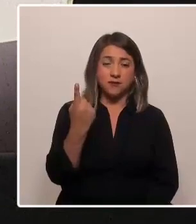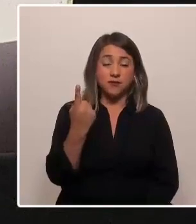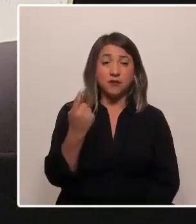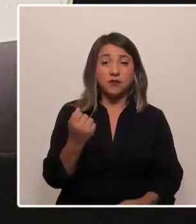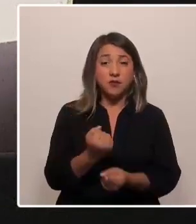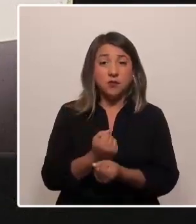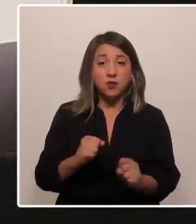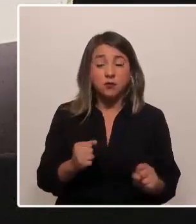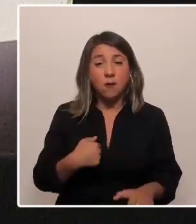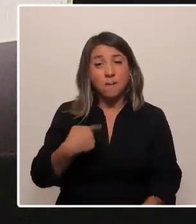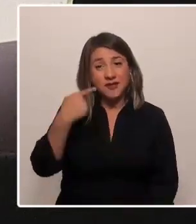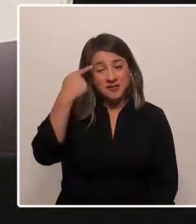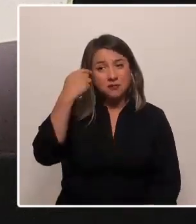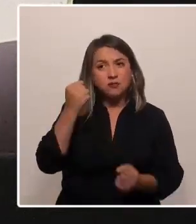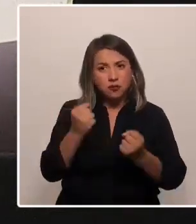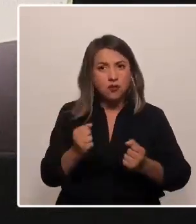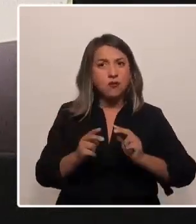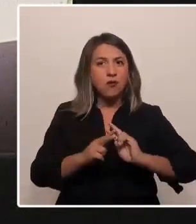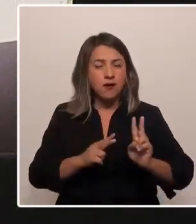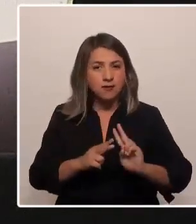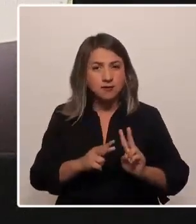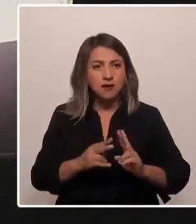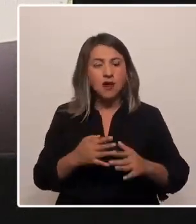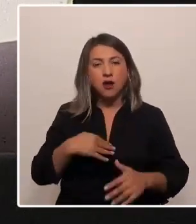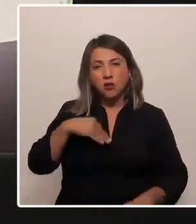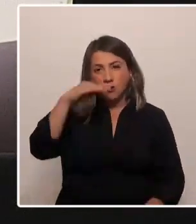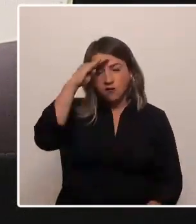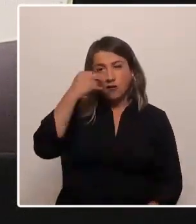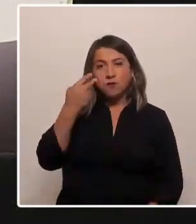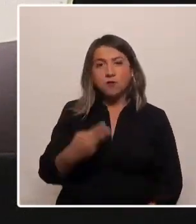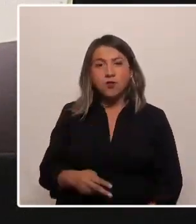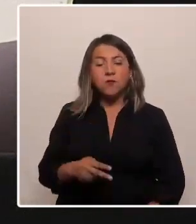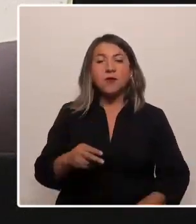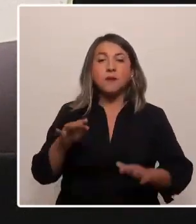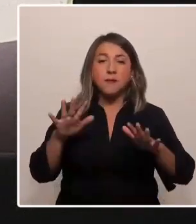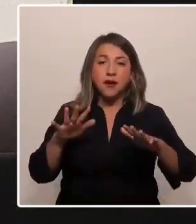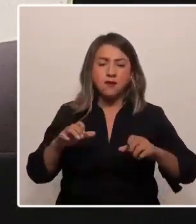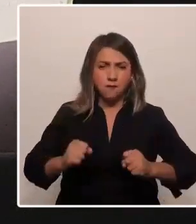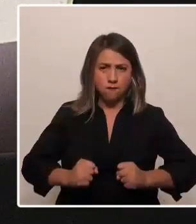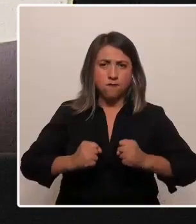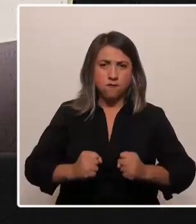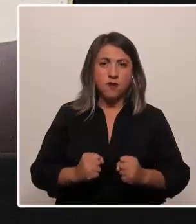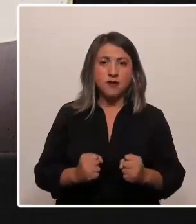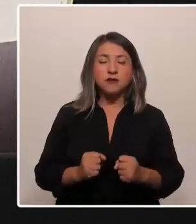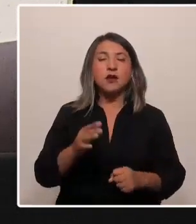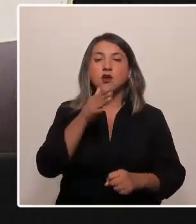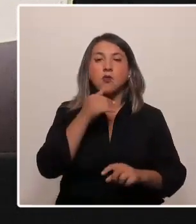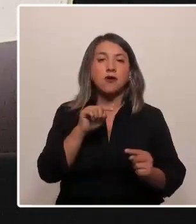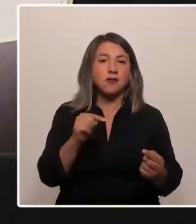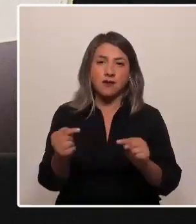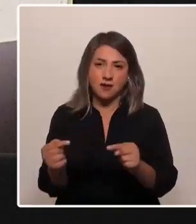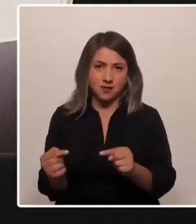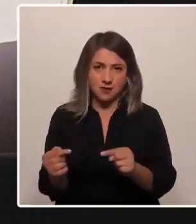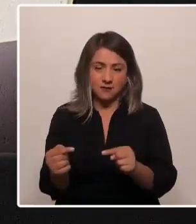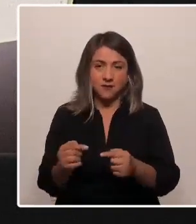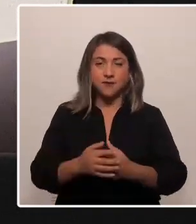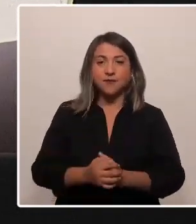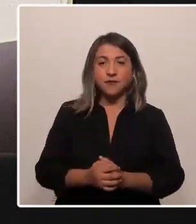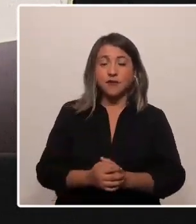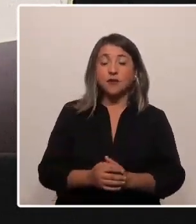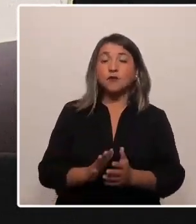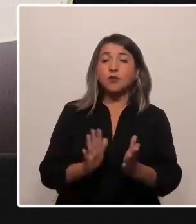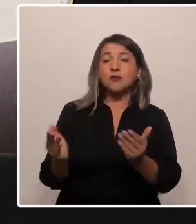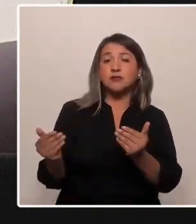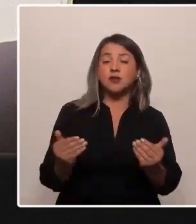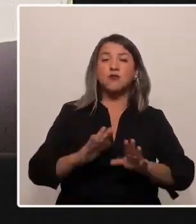capaces de pensar en que podemos hacerlo, en confiar en nuestras propias manos y fuerzas, entonces no hay debate posible. Es necesario